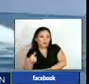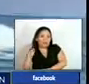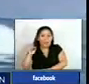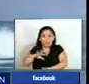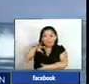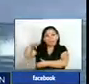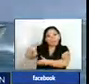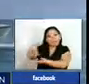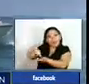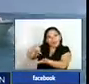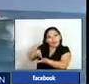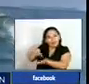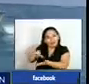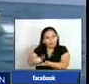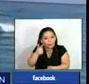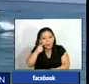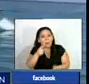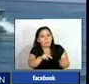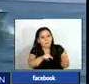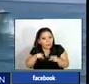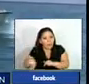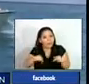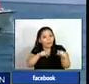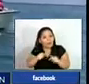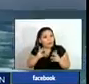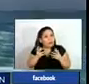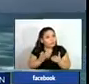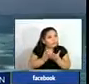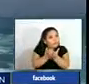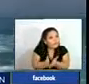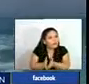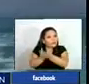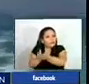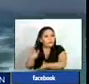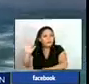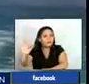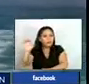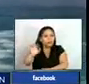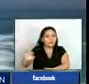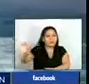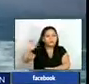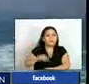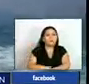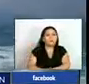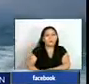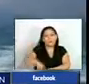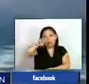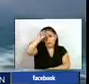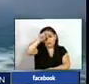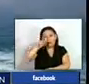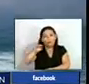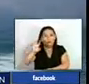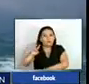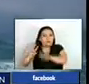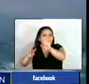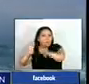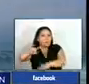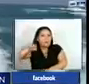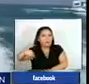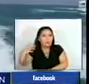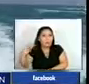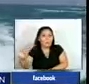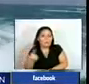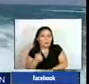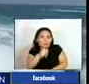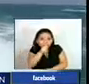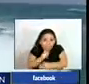importante lugar de tránsito para los migrantes que tratan de llegar a Europa. Turquía detuvo a 454 mil migrantes el